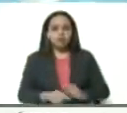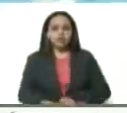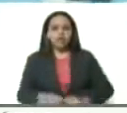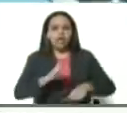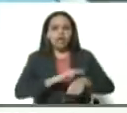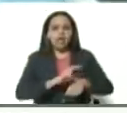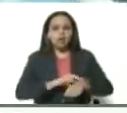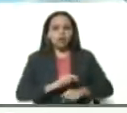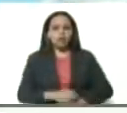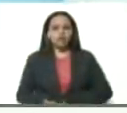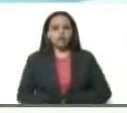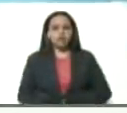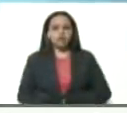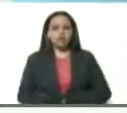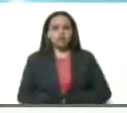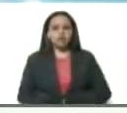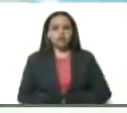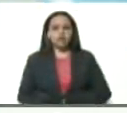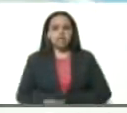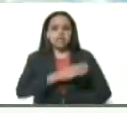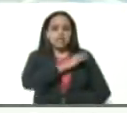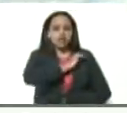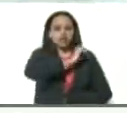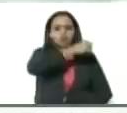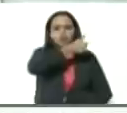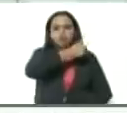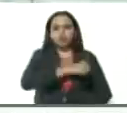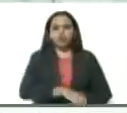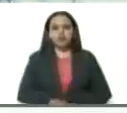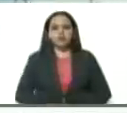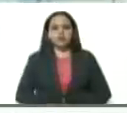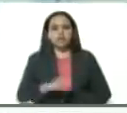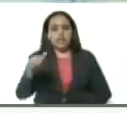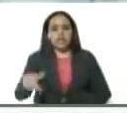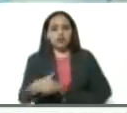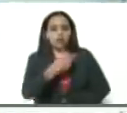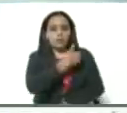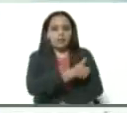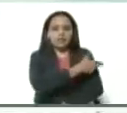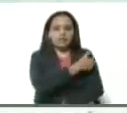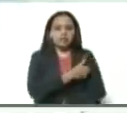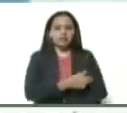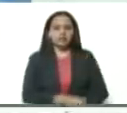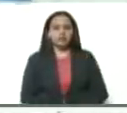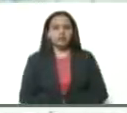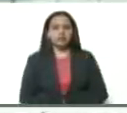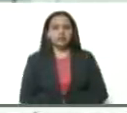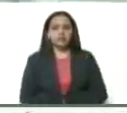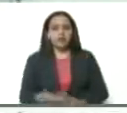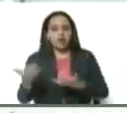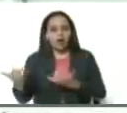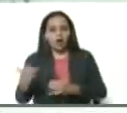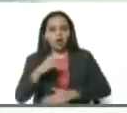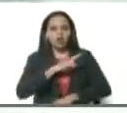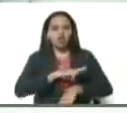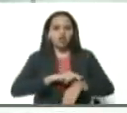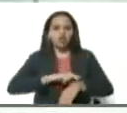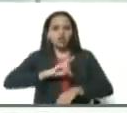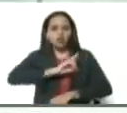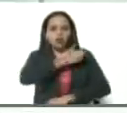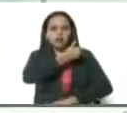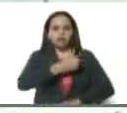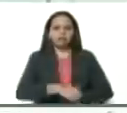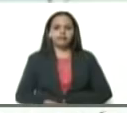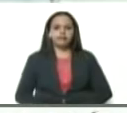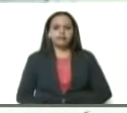doctora Leidy González, directora de este hospital. Doctora Leidy. Estamos acá en el